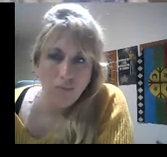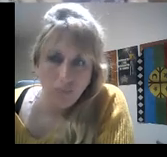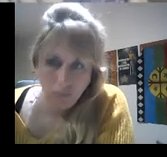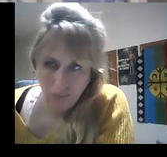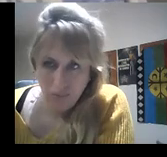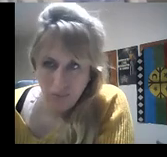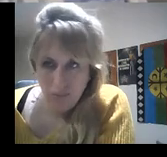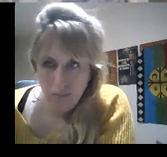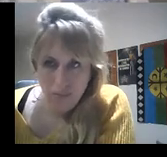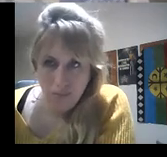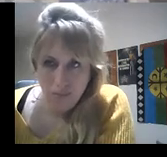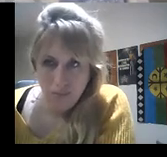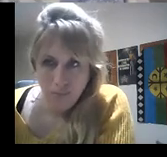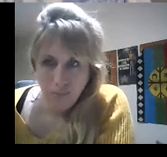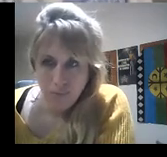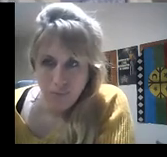interesante mirar cómo